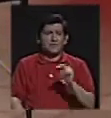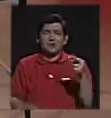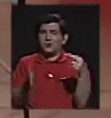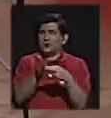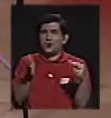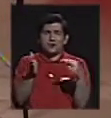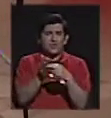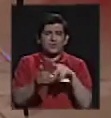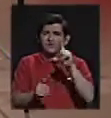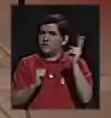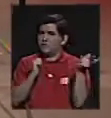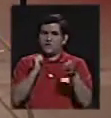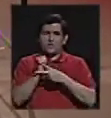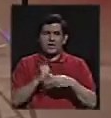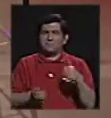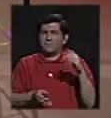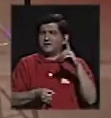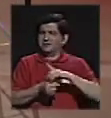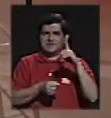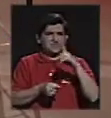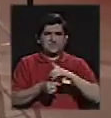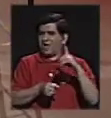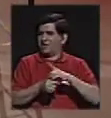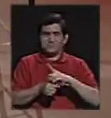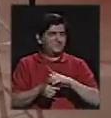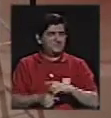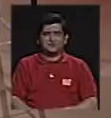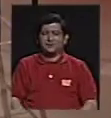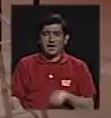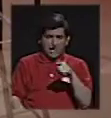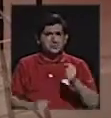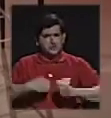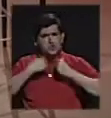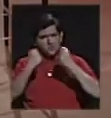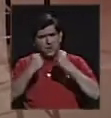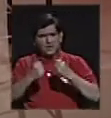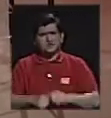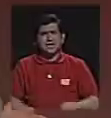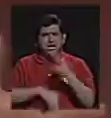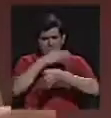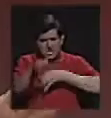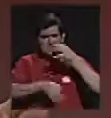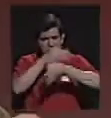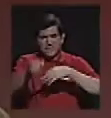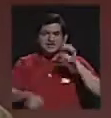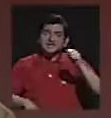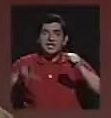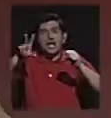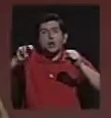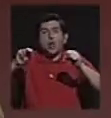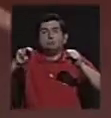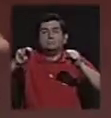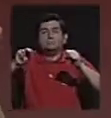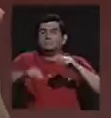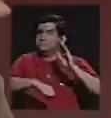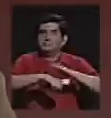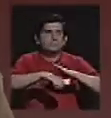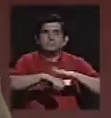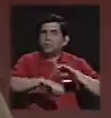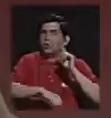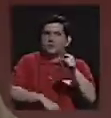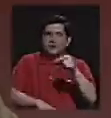repetido una sola vez una diputación. ¿Eso es signo de fortaleza y de relevo? Sí y no, porque no